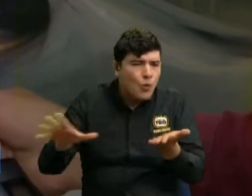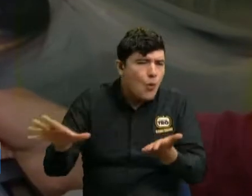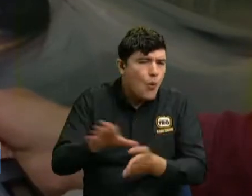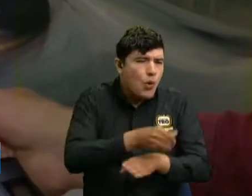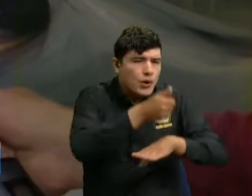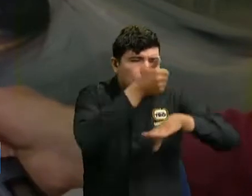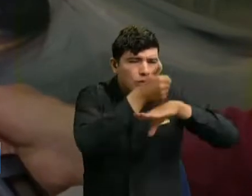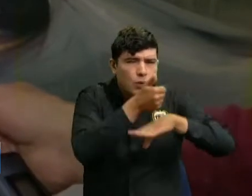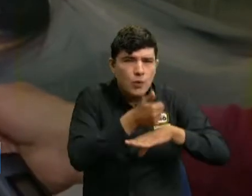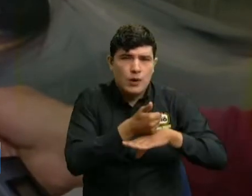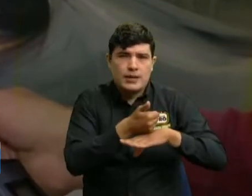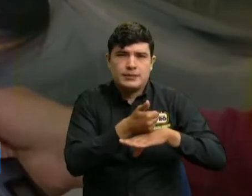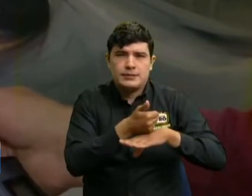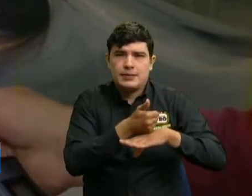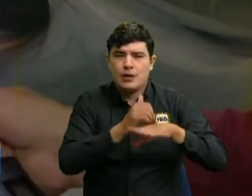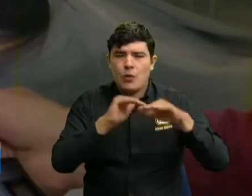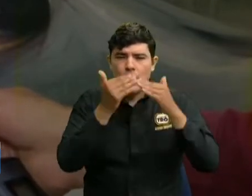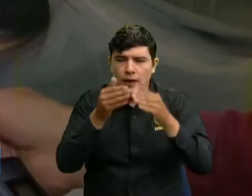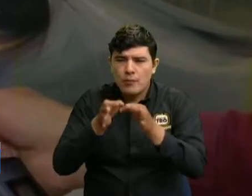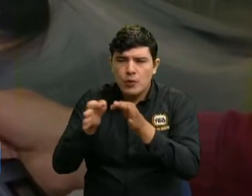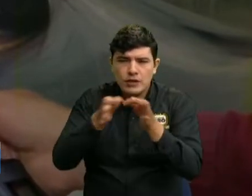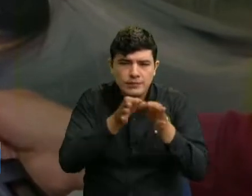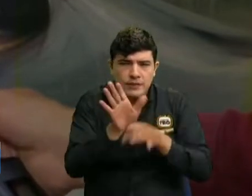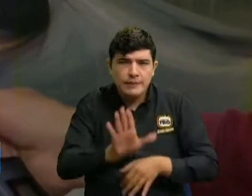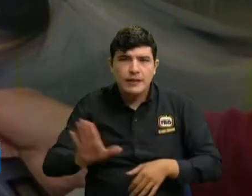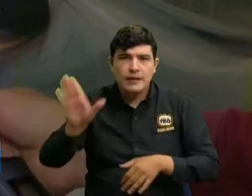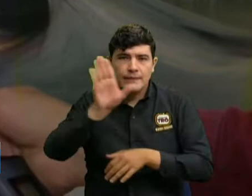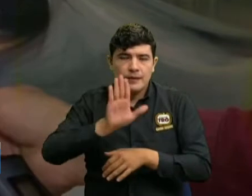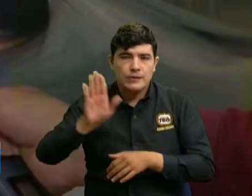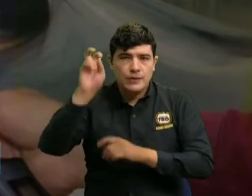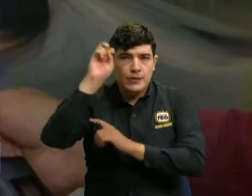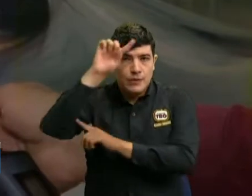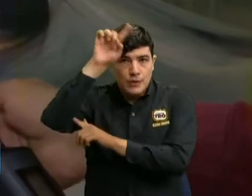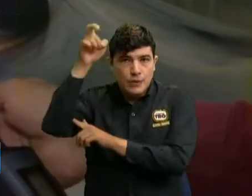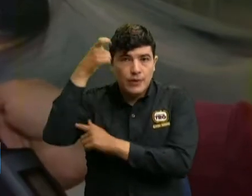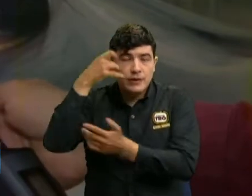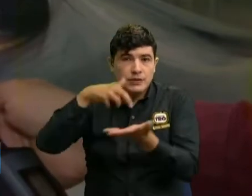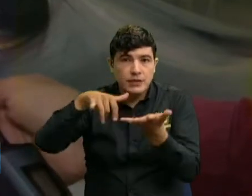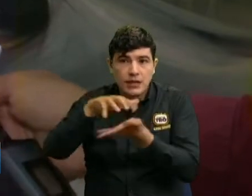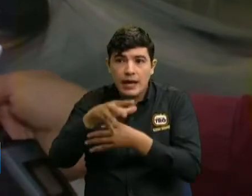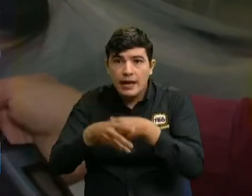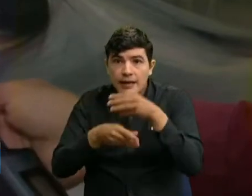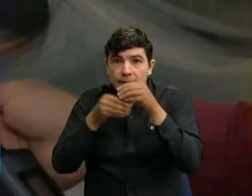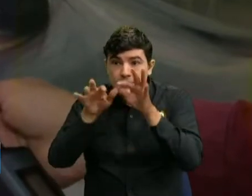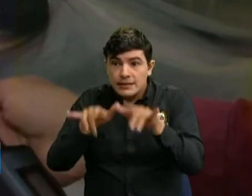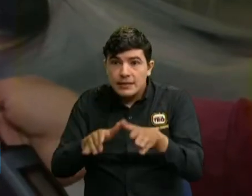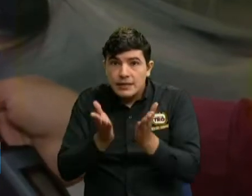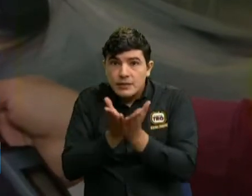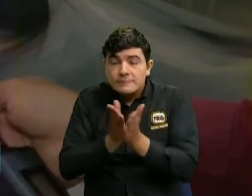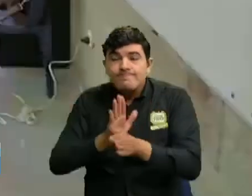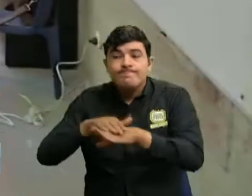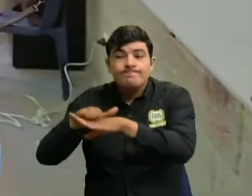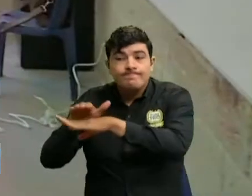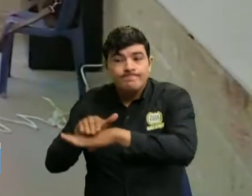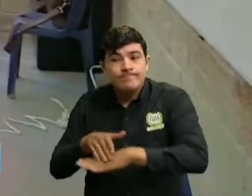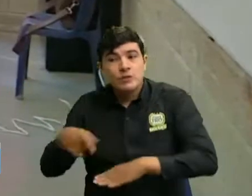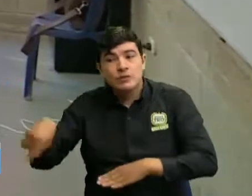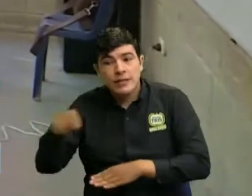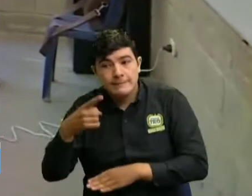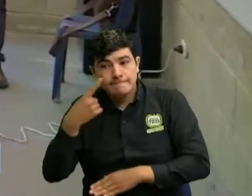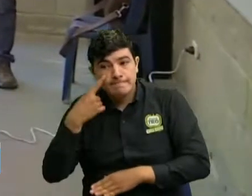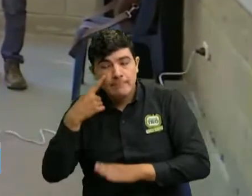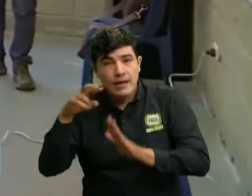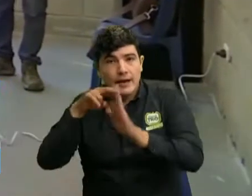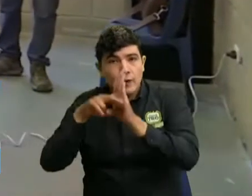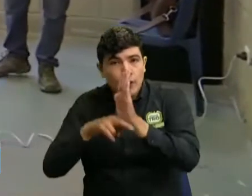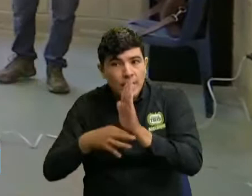municipios a los gobernadores y por supuesto a que las secretarías de educación para establecer cuáles son los lineamientos y los procedimientos que debemos tener en cuenta